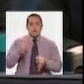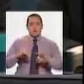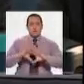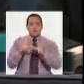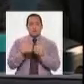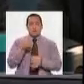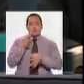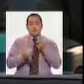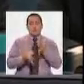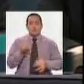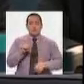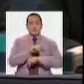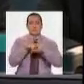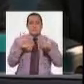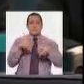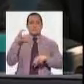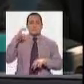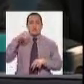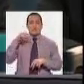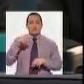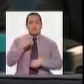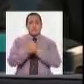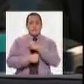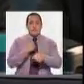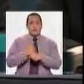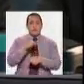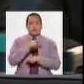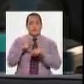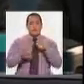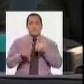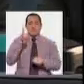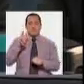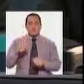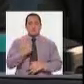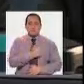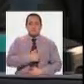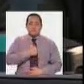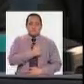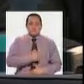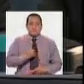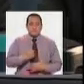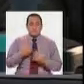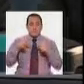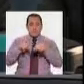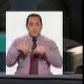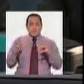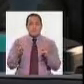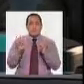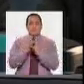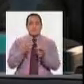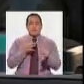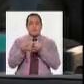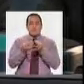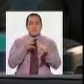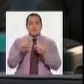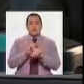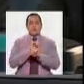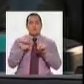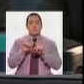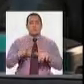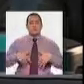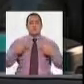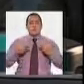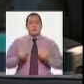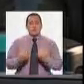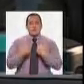demanda se contestó el 17 de agosto del 2012. Lastimosamente, en esa reunión nos dijeron que no era posible